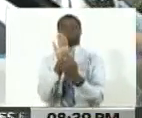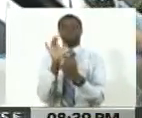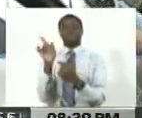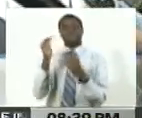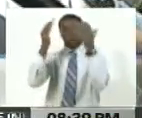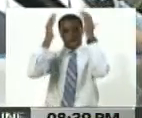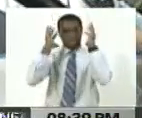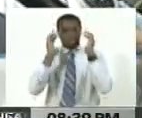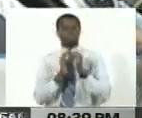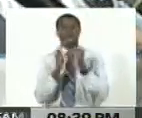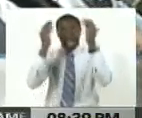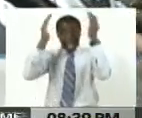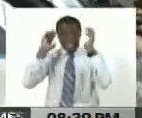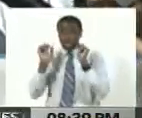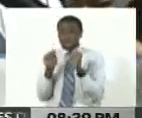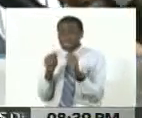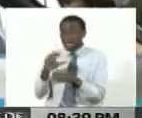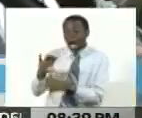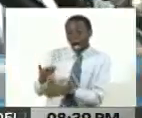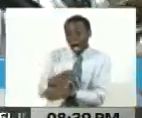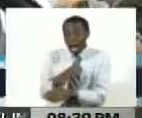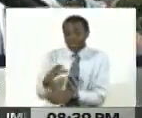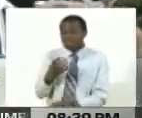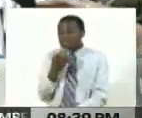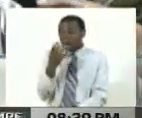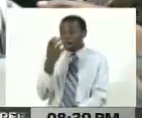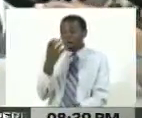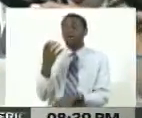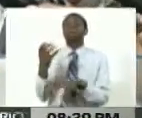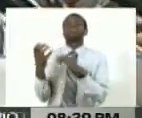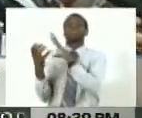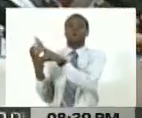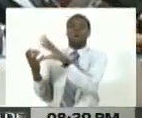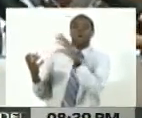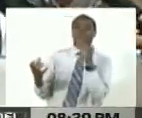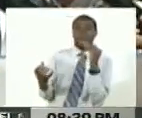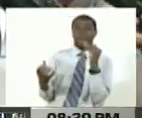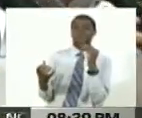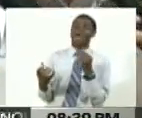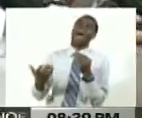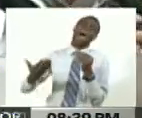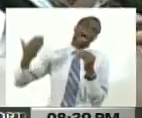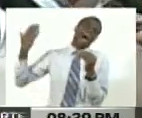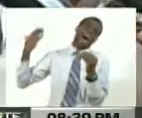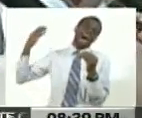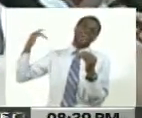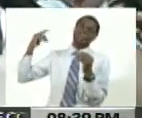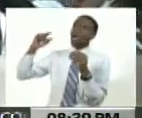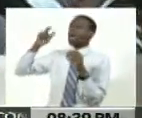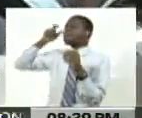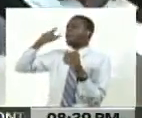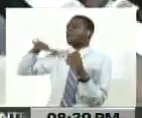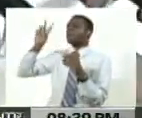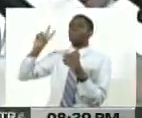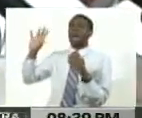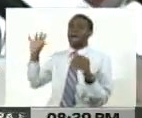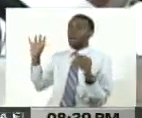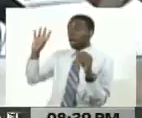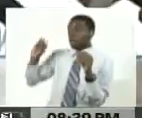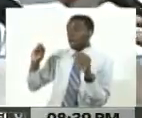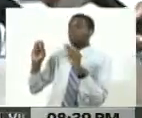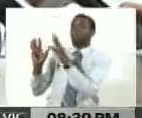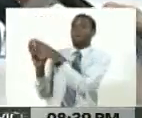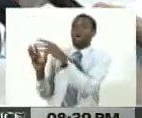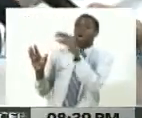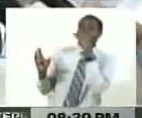Alí, retomando la canción ancestral del pueblo venezolano, nos invita